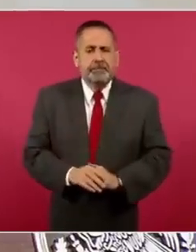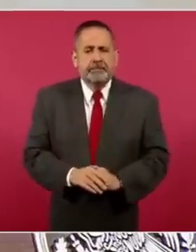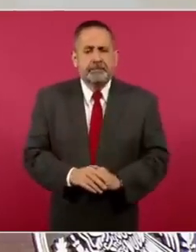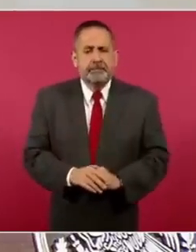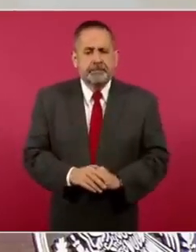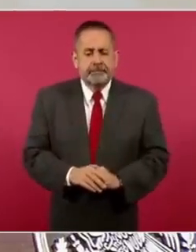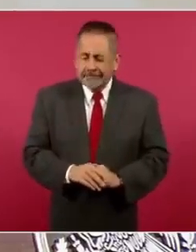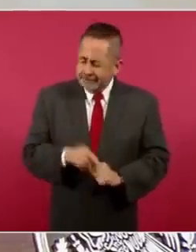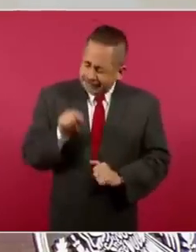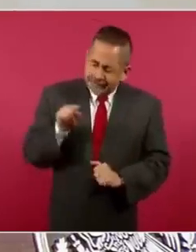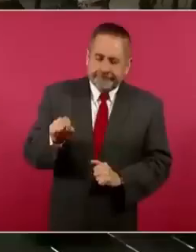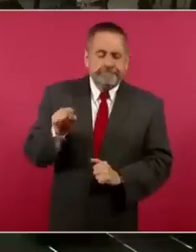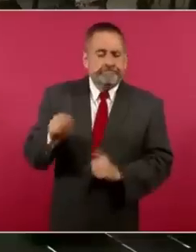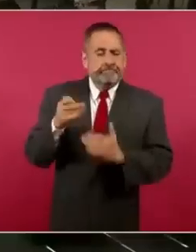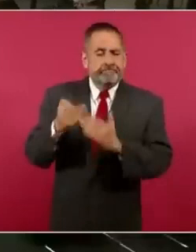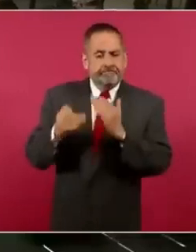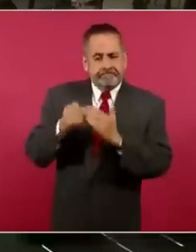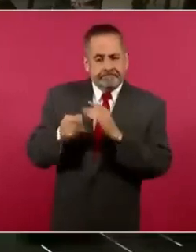Ahí tenemos